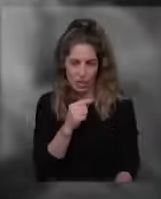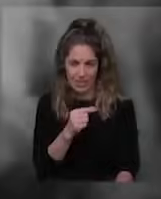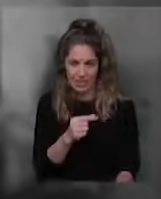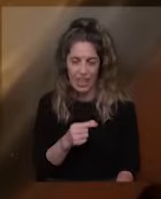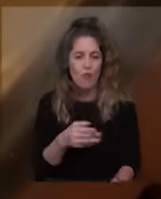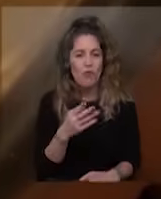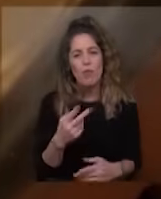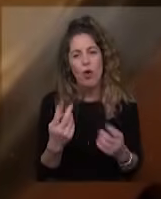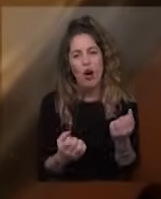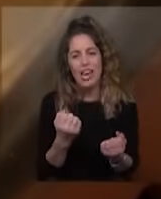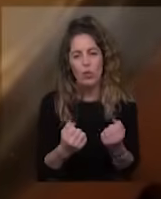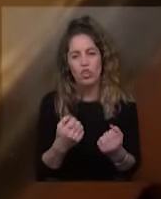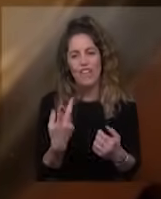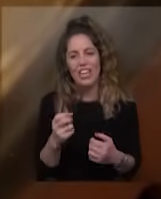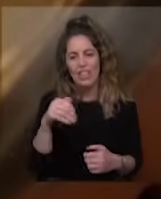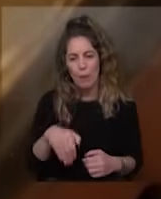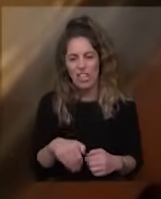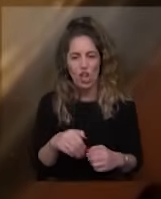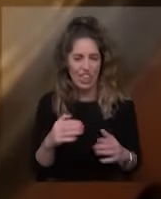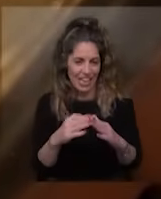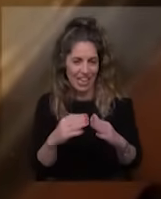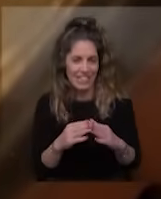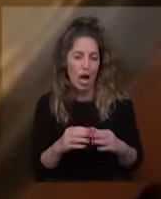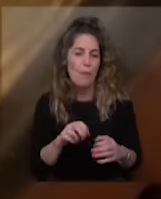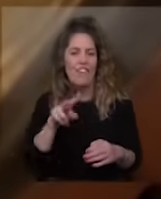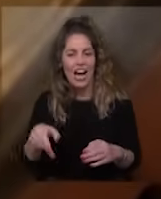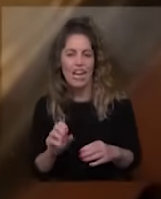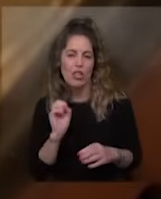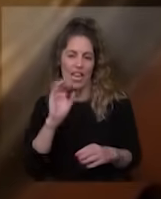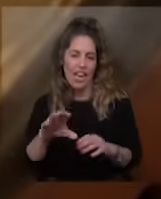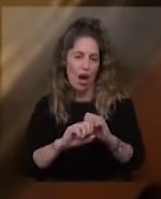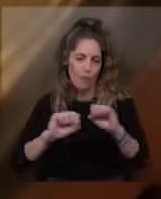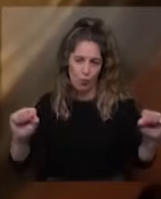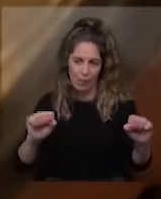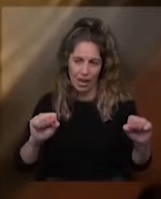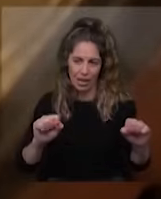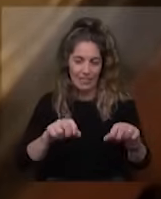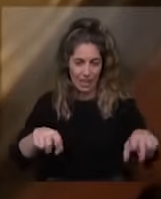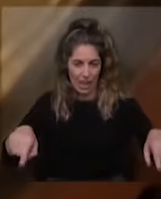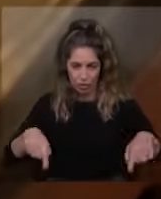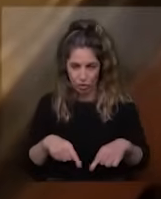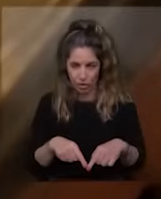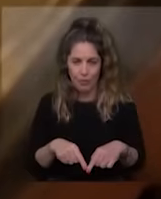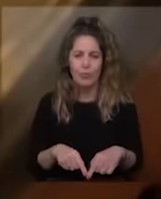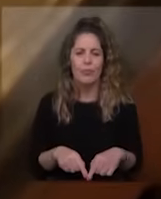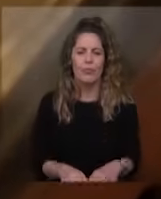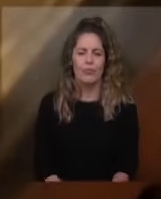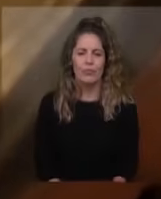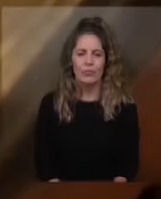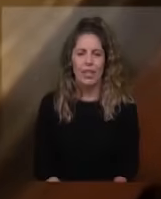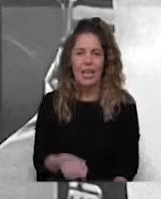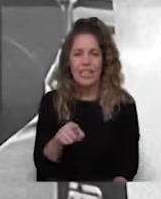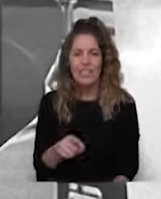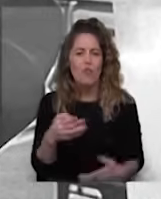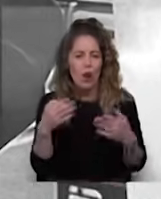auto unos 20 metos de la casa me bajé y arrojé la bomba hacia el jardín saliendo inmediatamente de la zona un piendo de camiento fue